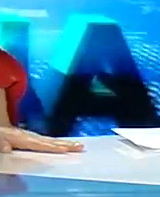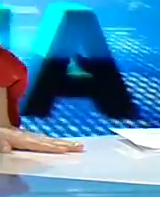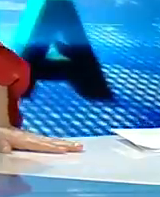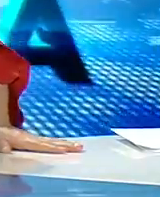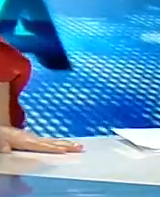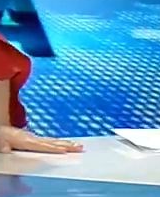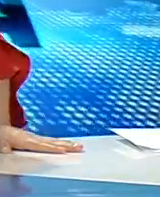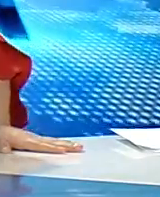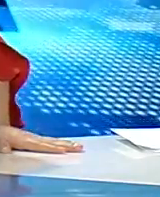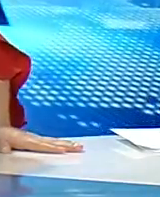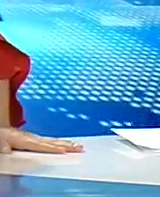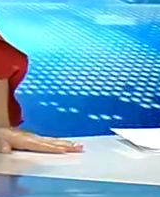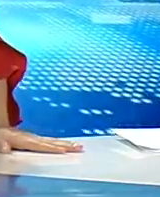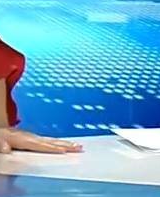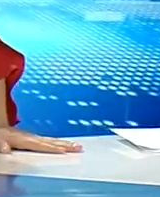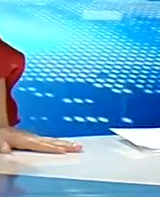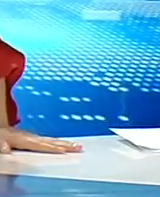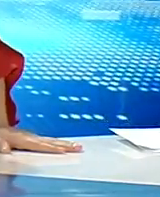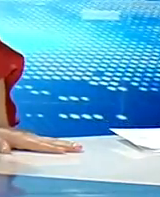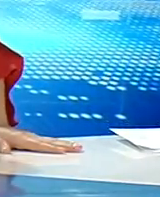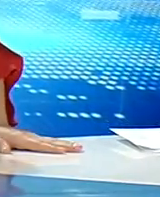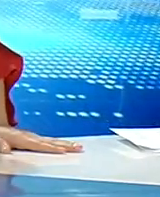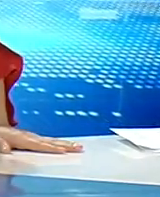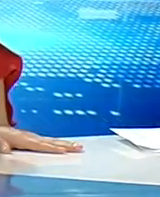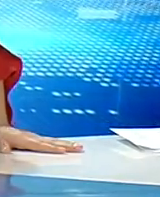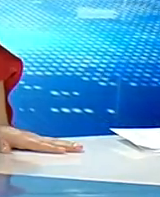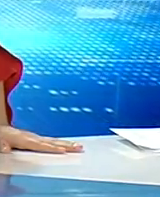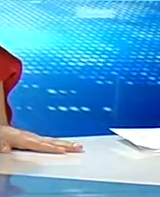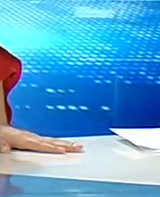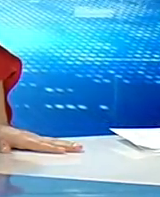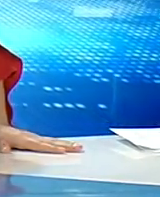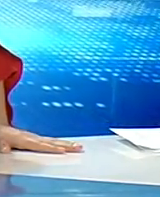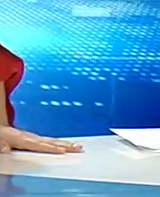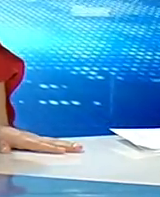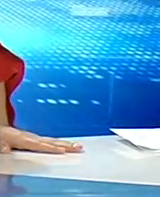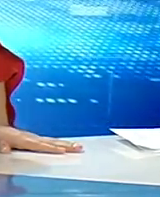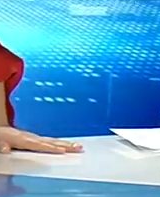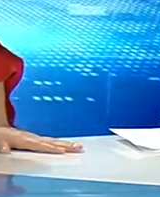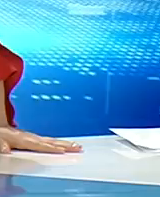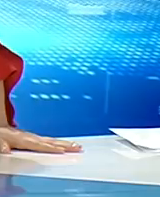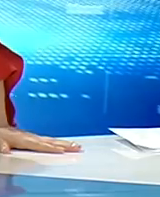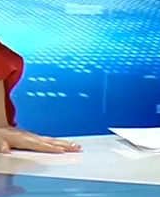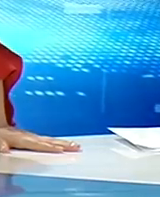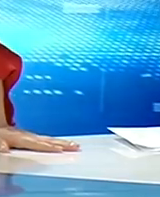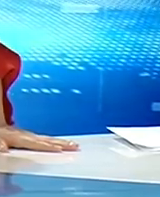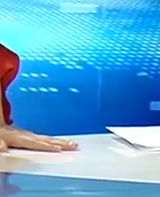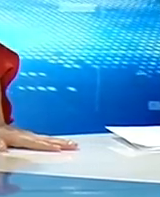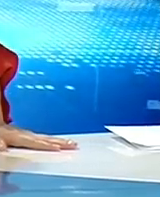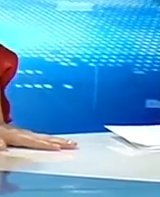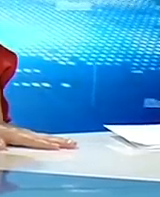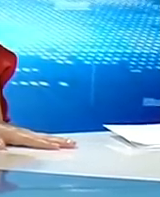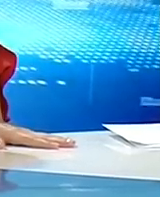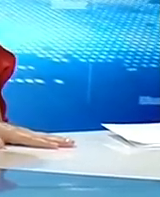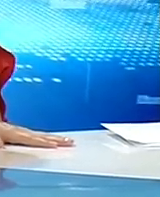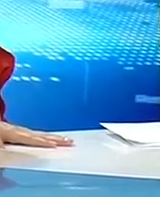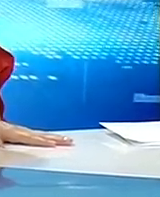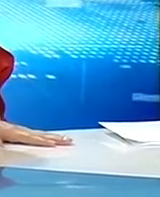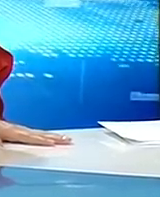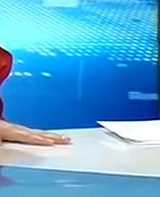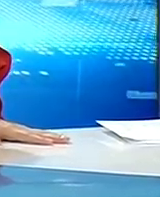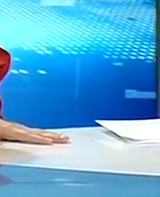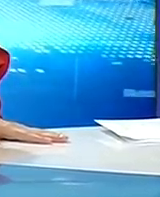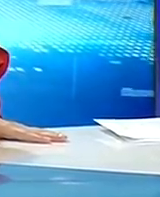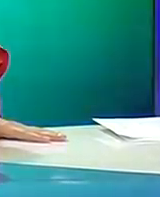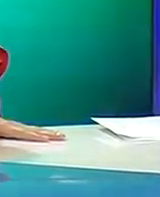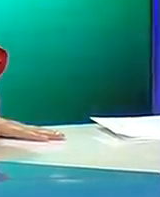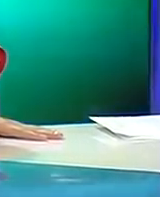este día 24 de marzo nos acompañen en nuestras emisiones informativas en esta gran fiesta democrática. A partir